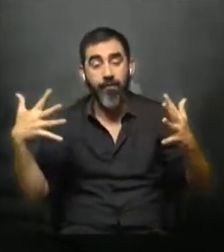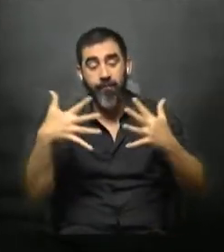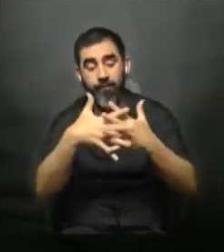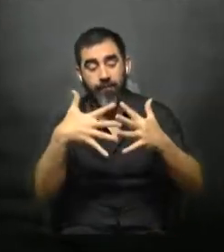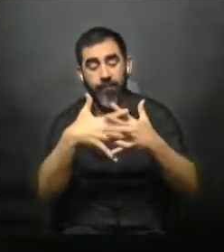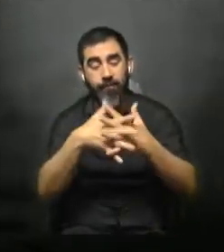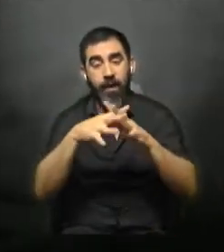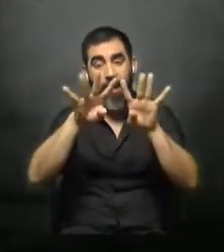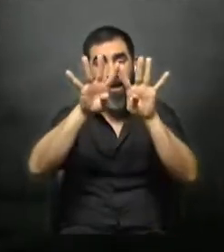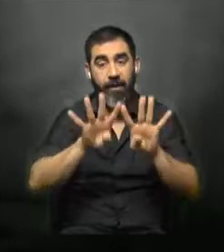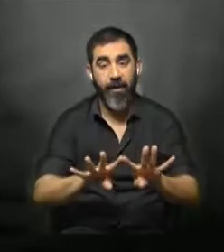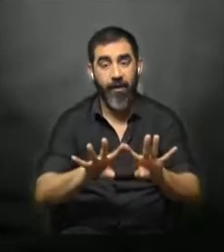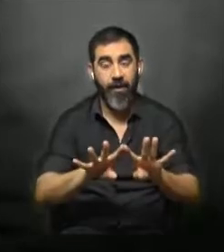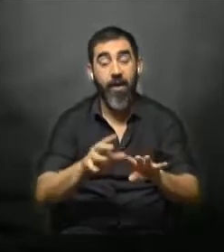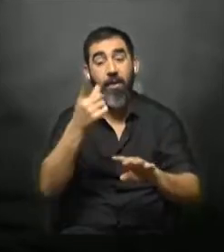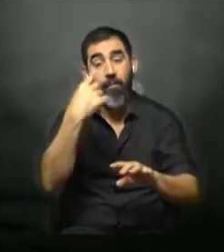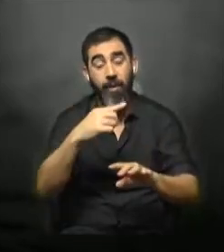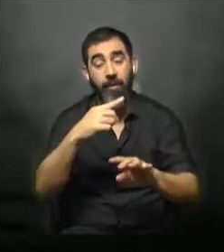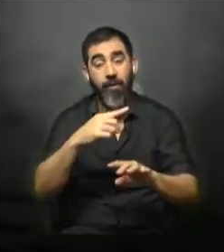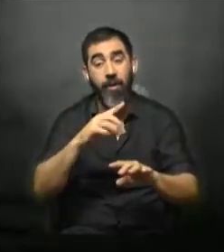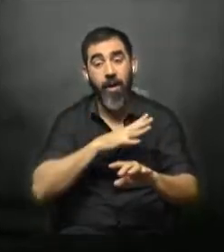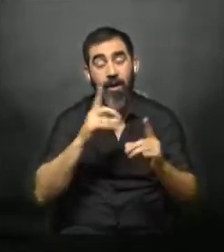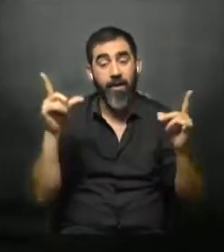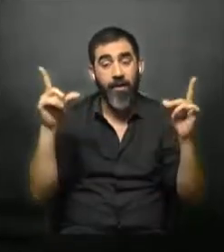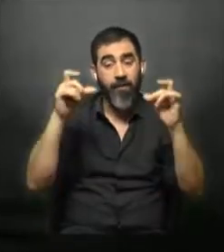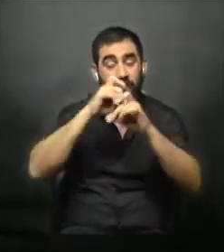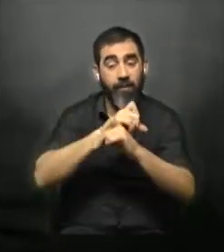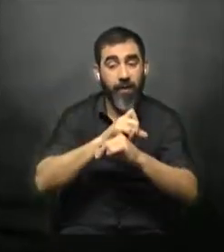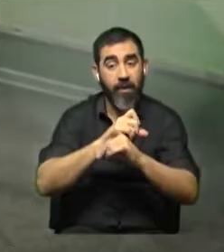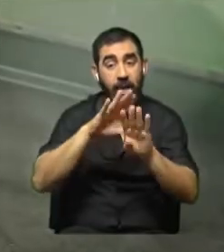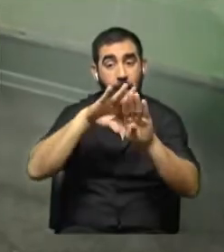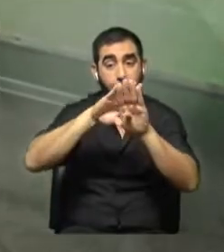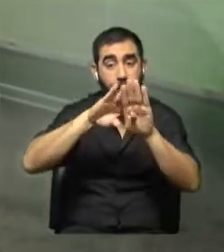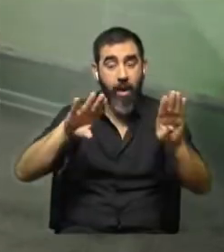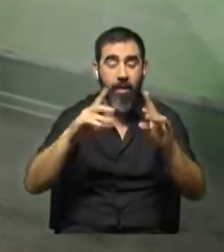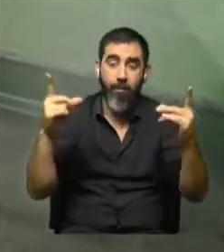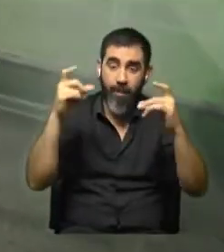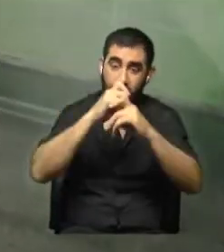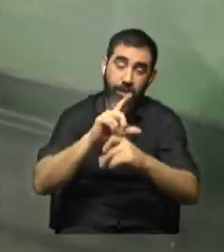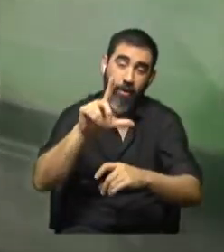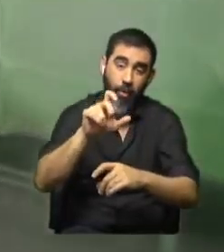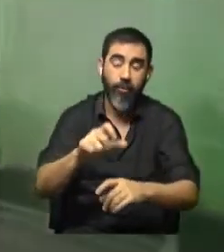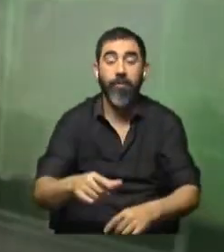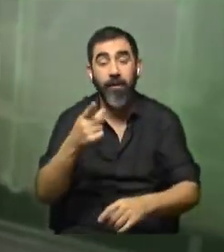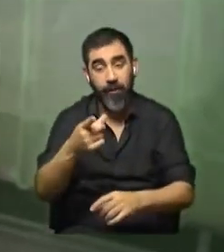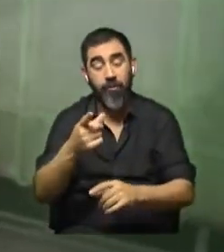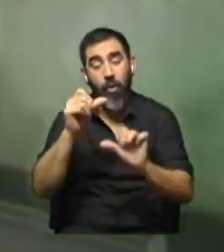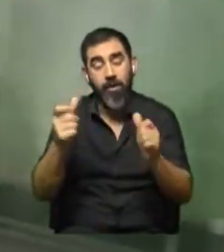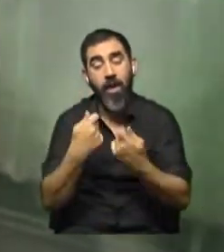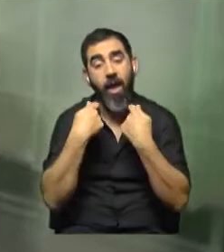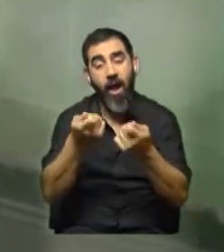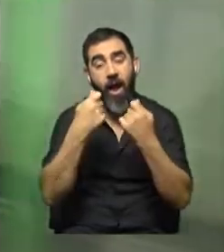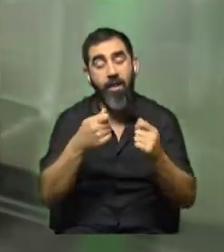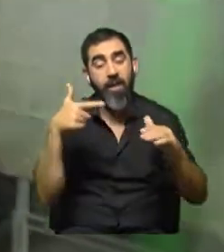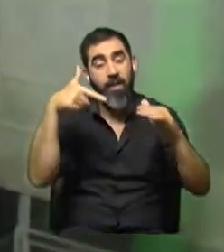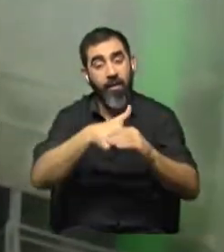las rejas y sin embargo él encuentra como una dificultad más grande entre las placas. Y eso es lo que te termina generando que